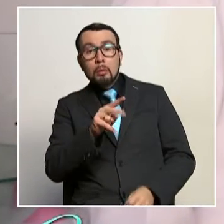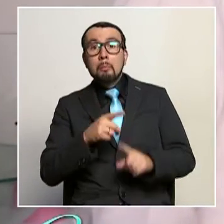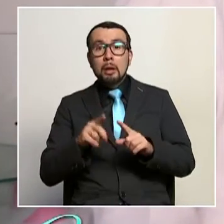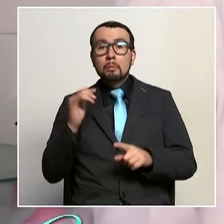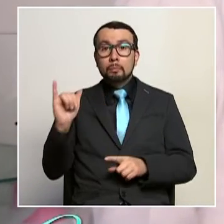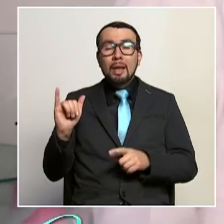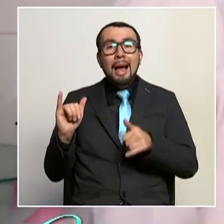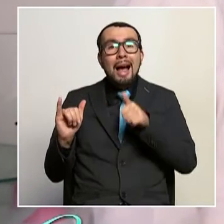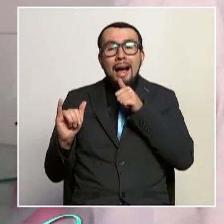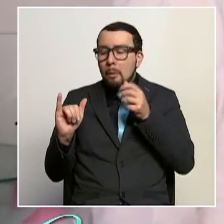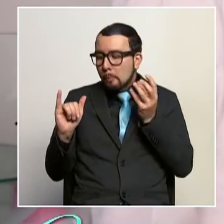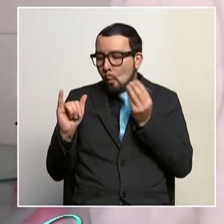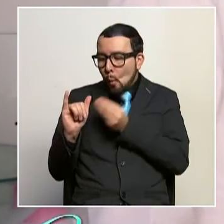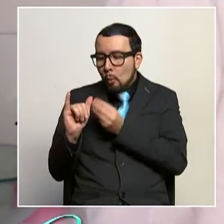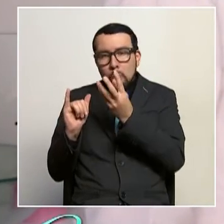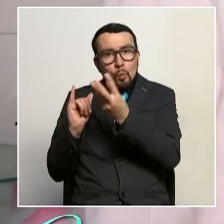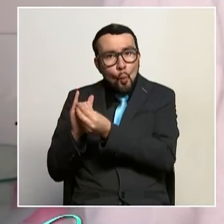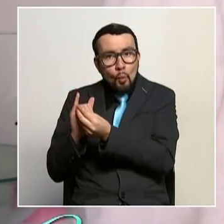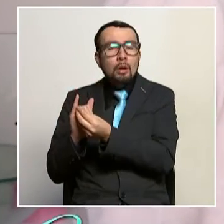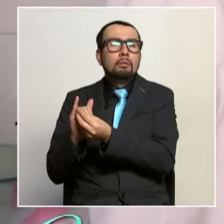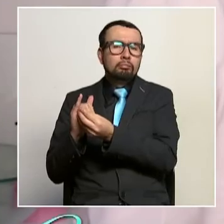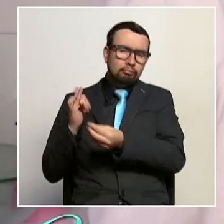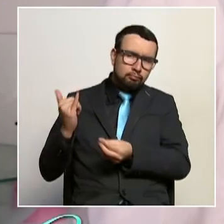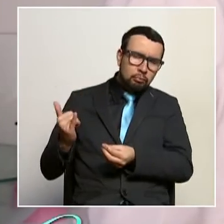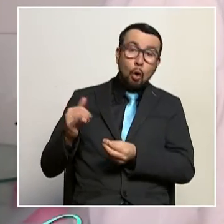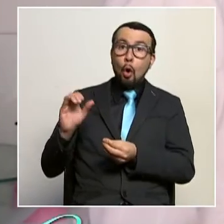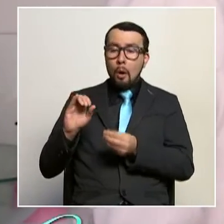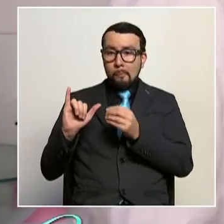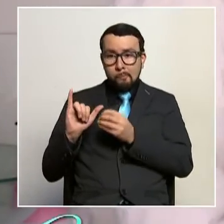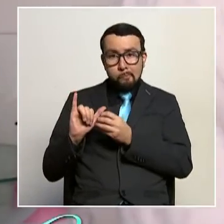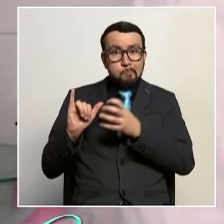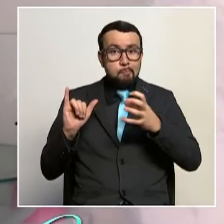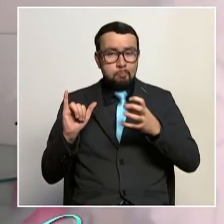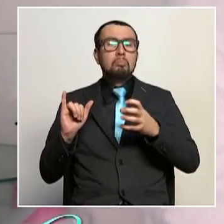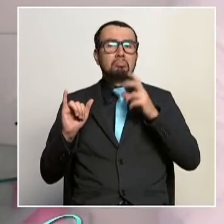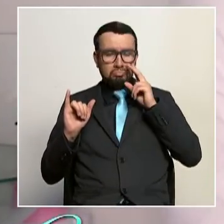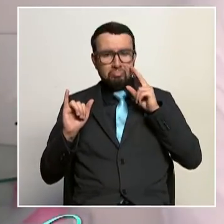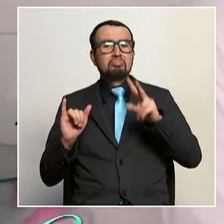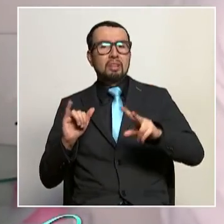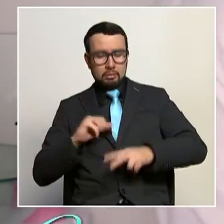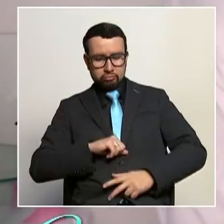sí perfectamente las podemos ver, o cuando hay una lesión tumoral en esta área.